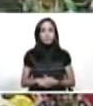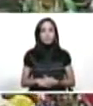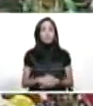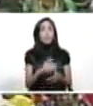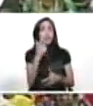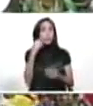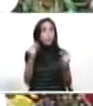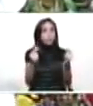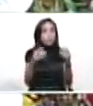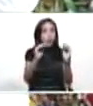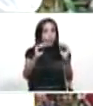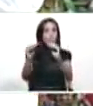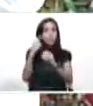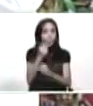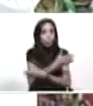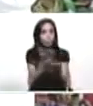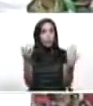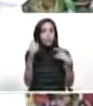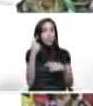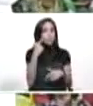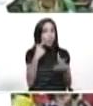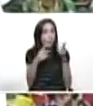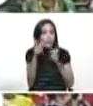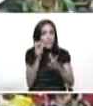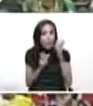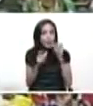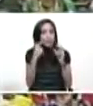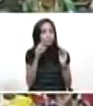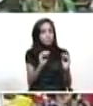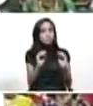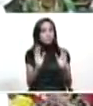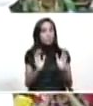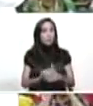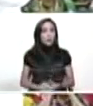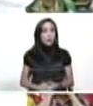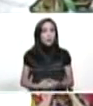oído, oído, si algún día